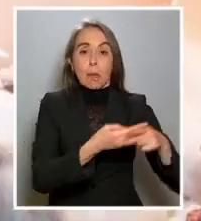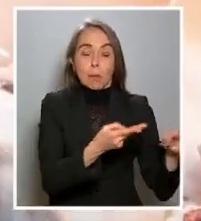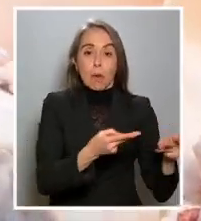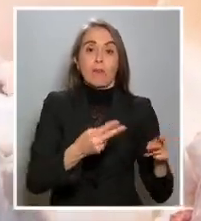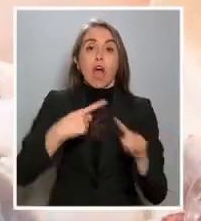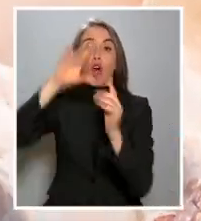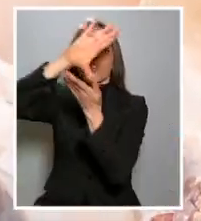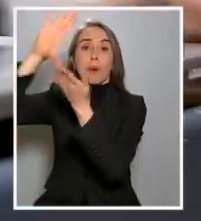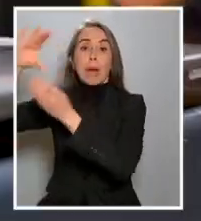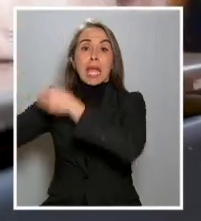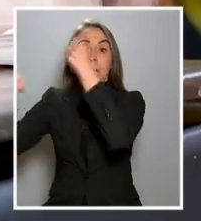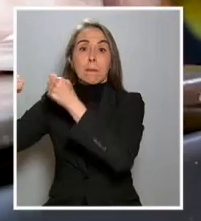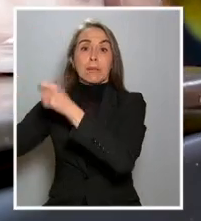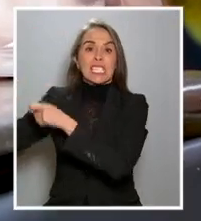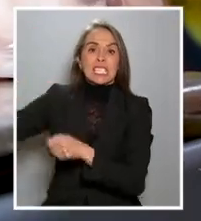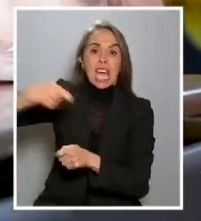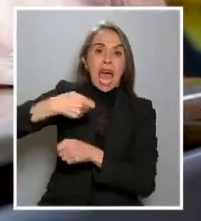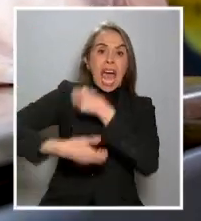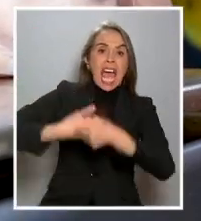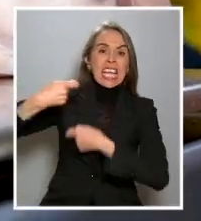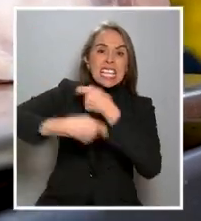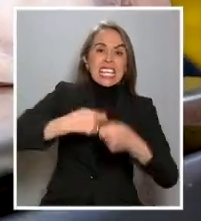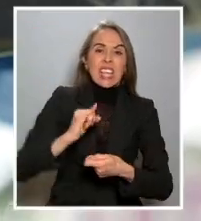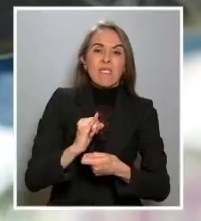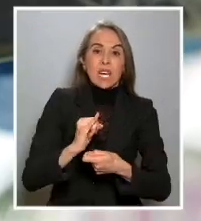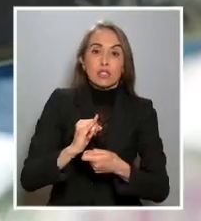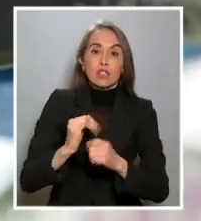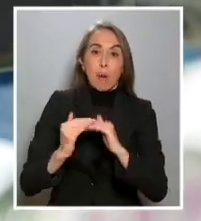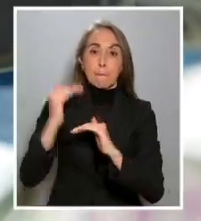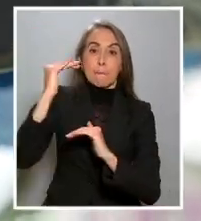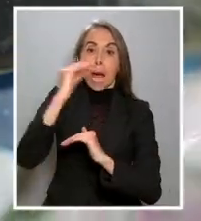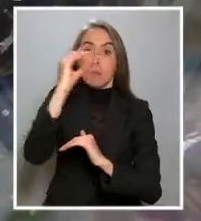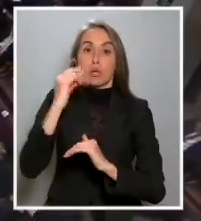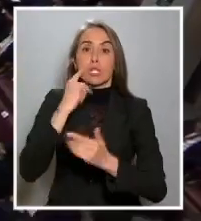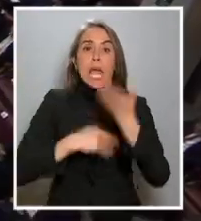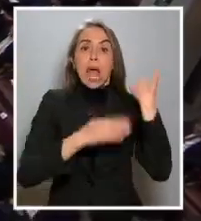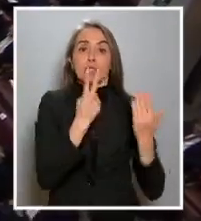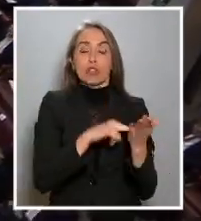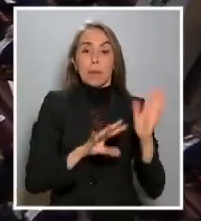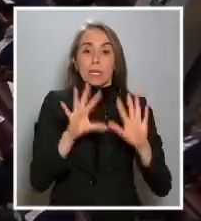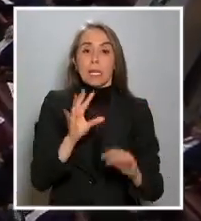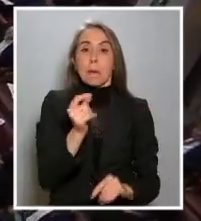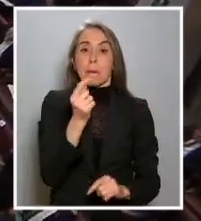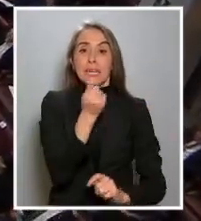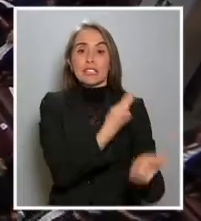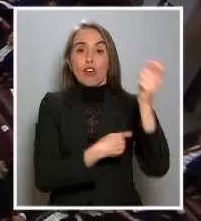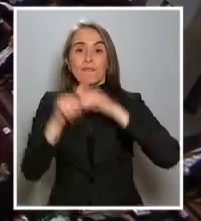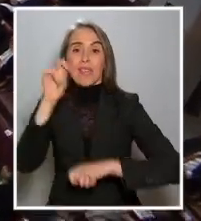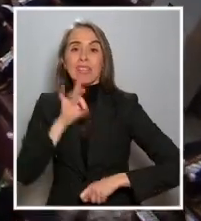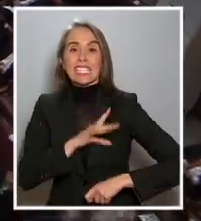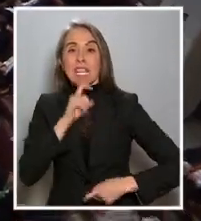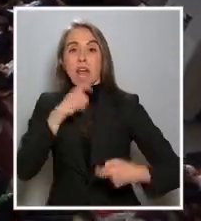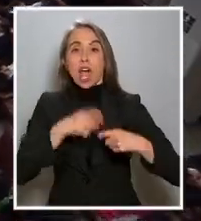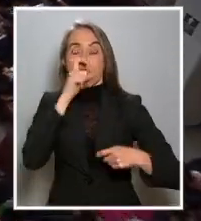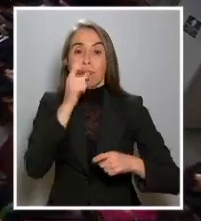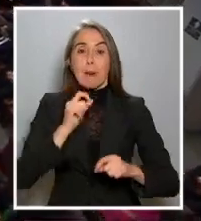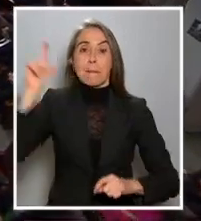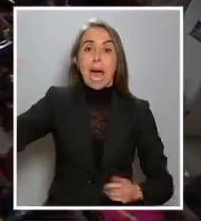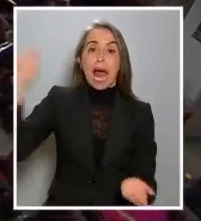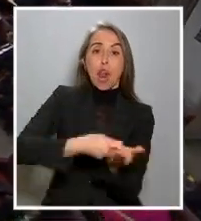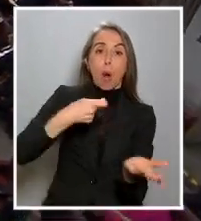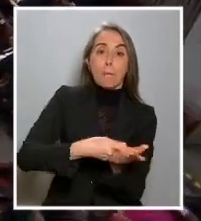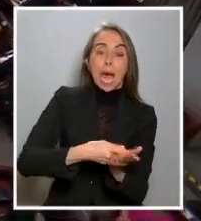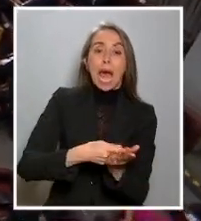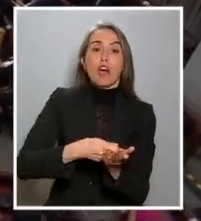más alta desde el año 2015. A su vez, el alza del precio del cobre y la oportunidad histórica del litio nos